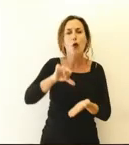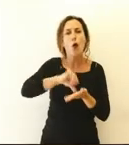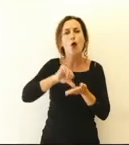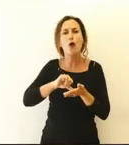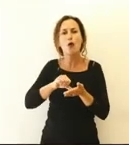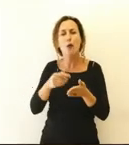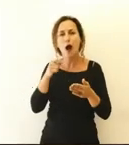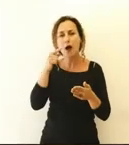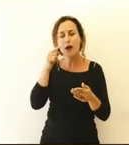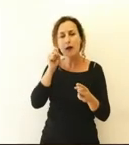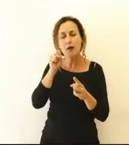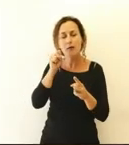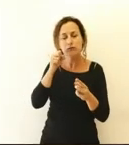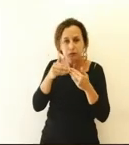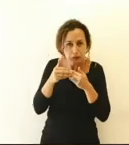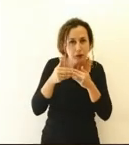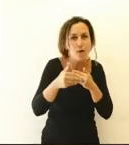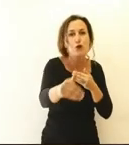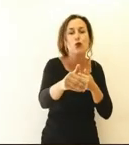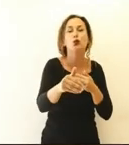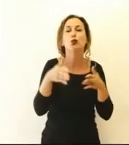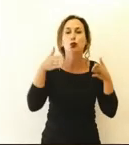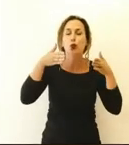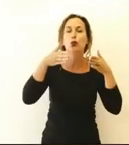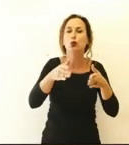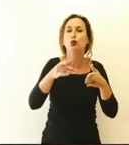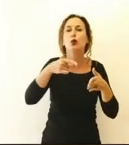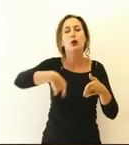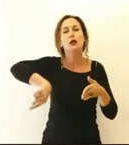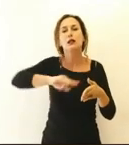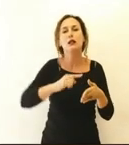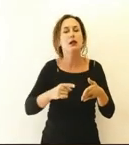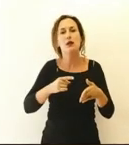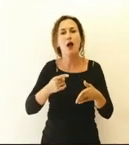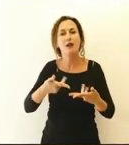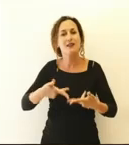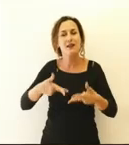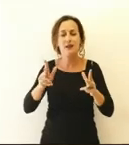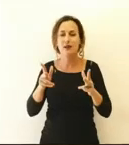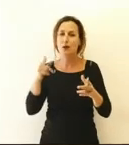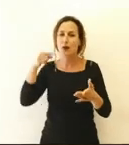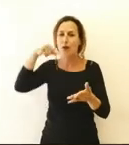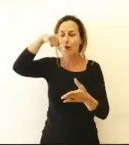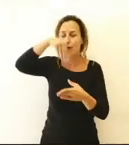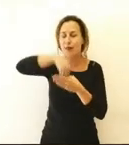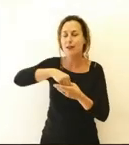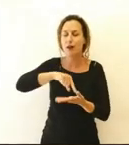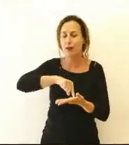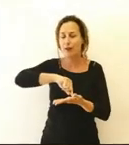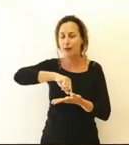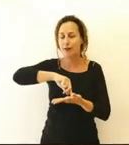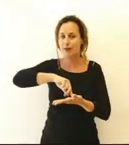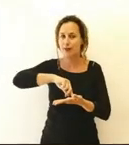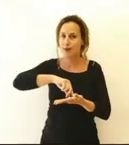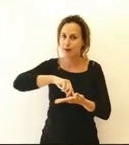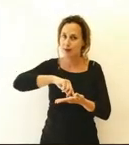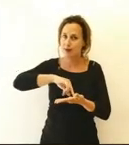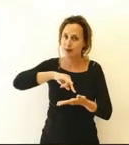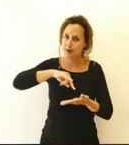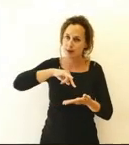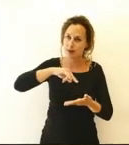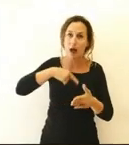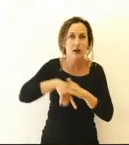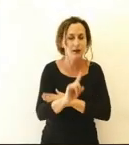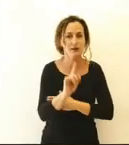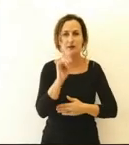TIA se posiciona como municipio líder en el desarrollo urbano sostenible, siendo los primeros en aprobar su agenda urbana